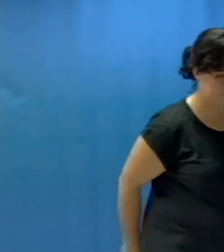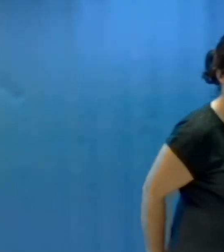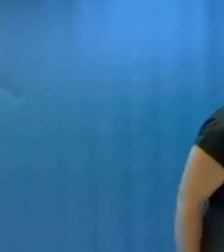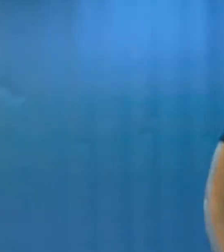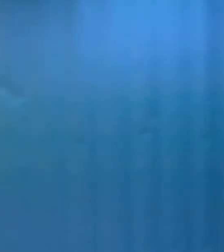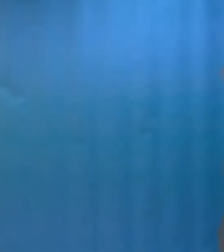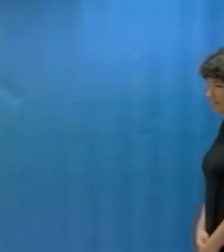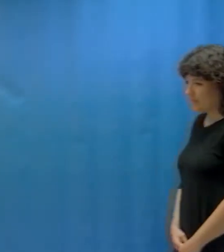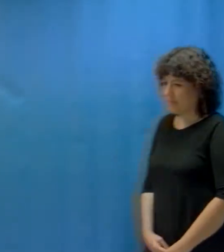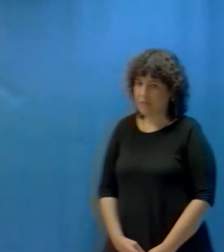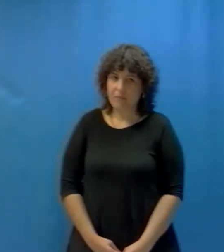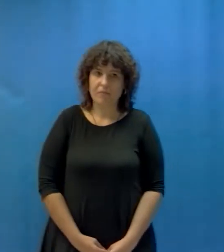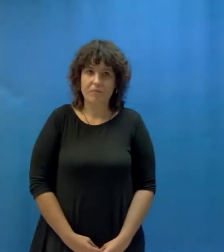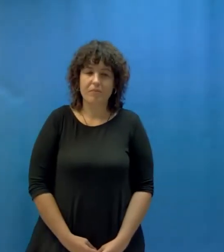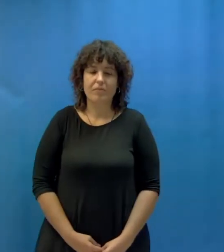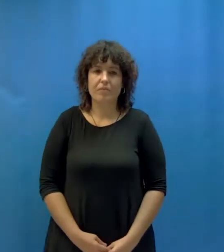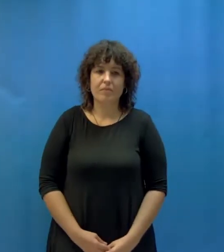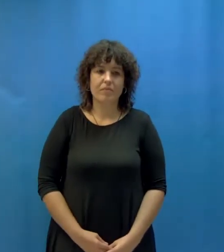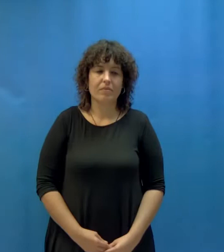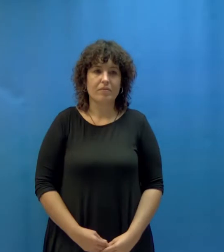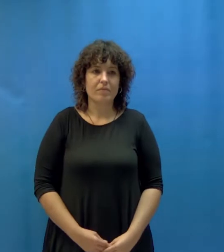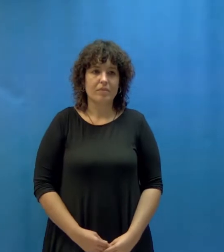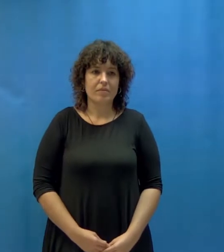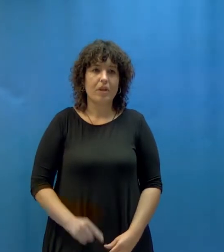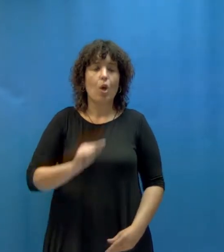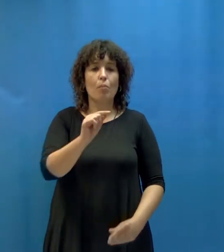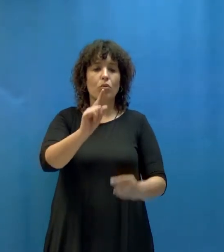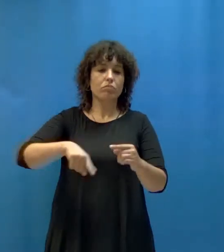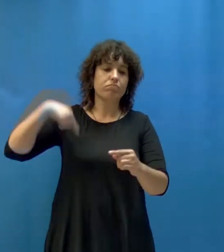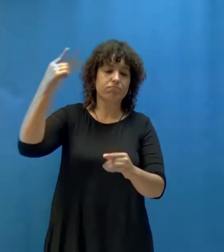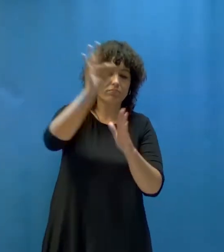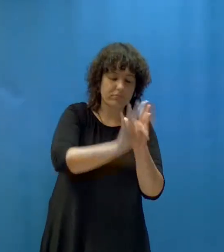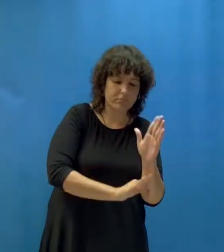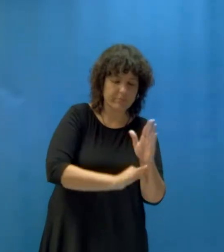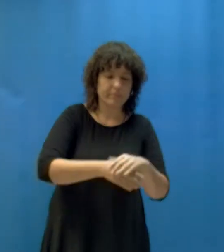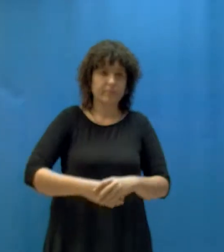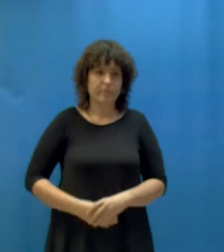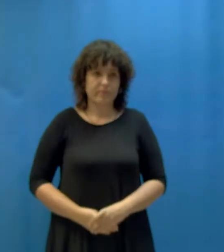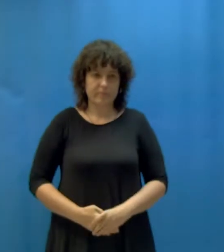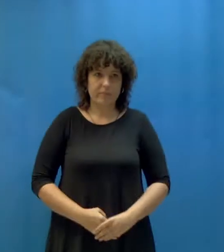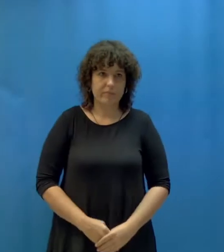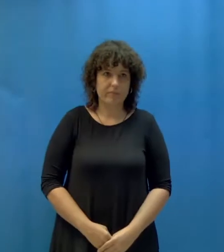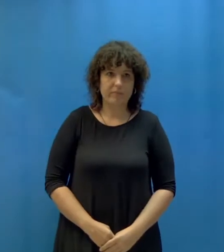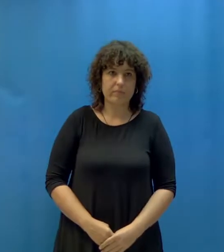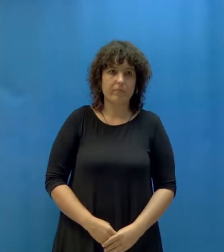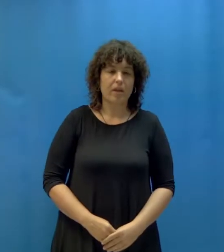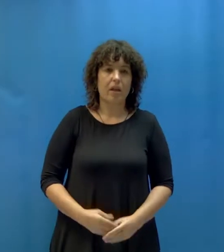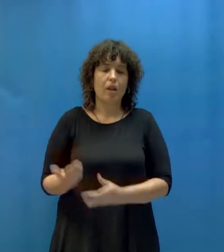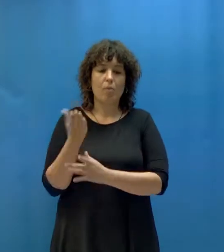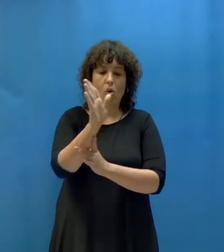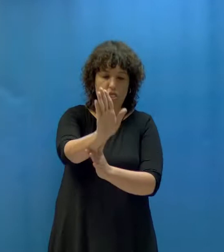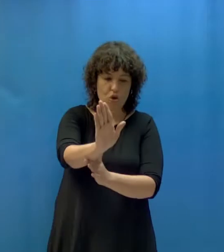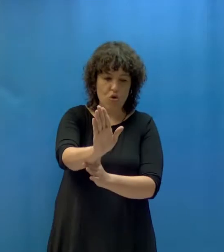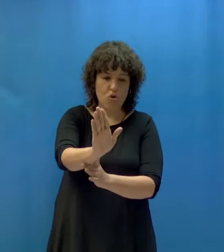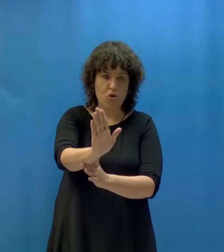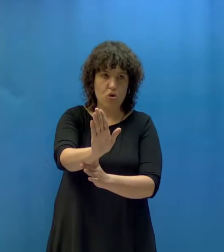Rivera. Següent punt de l'ordre del dia. Sí. La siguiente moción